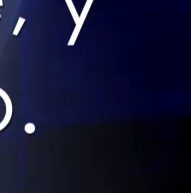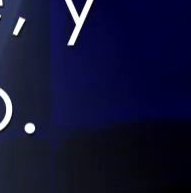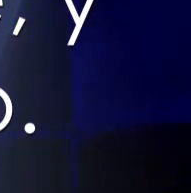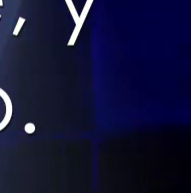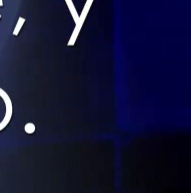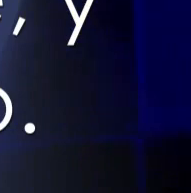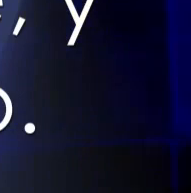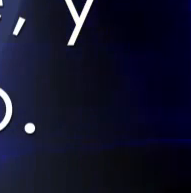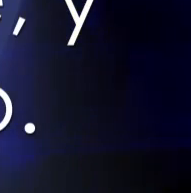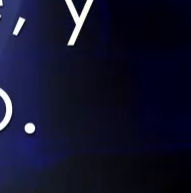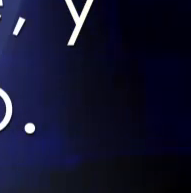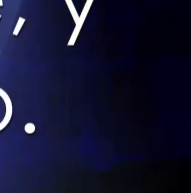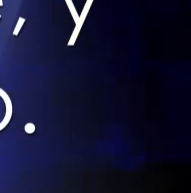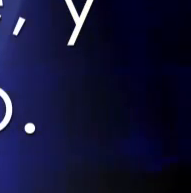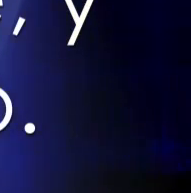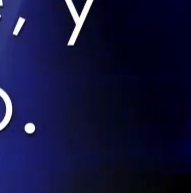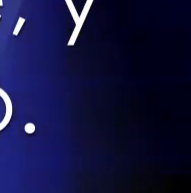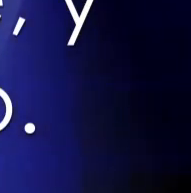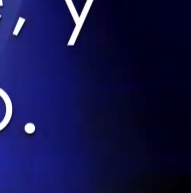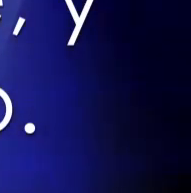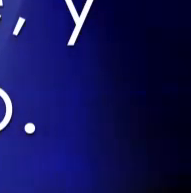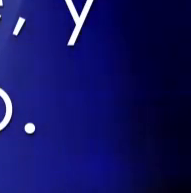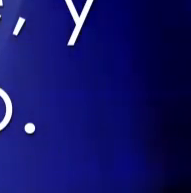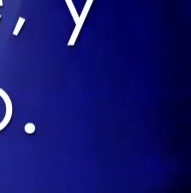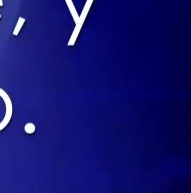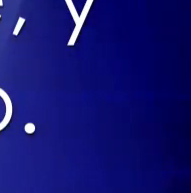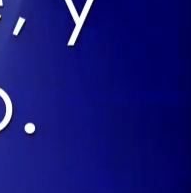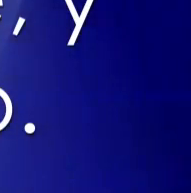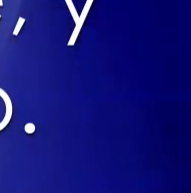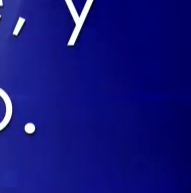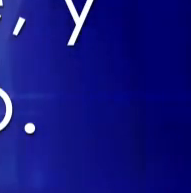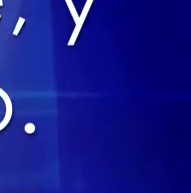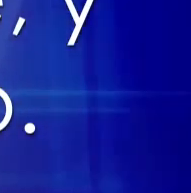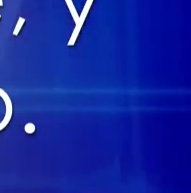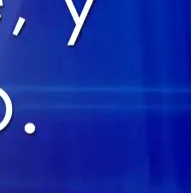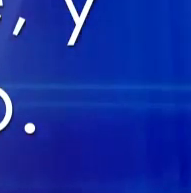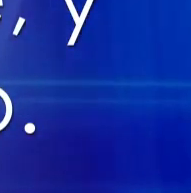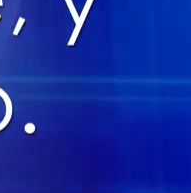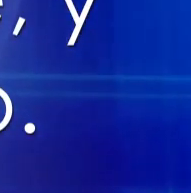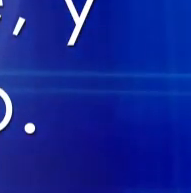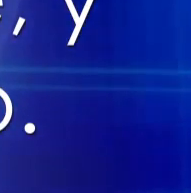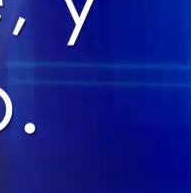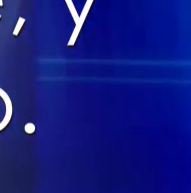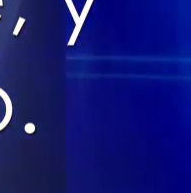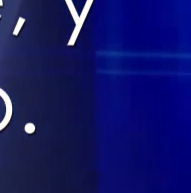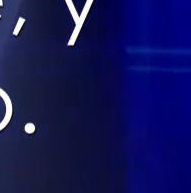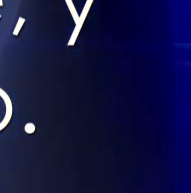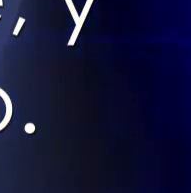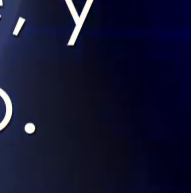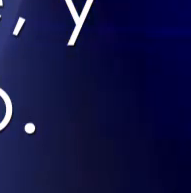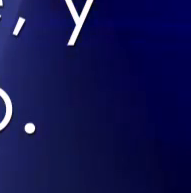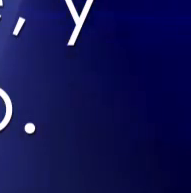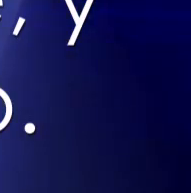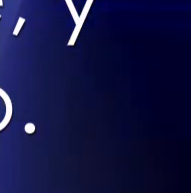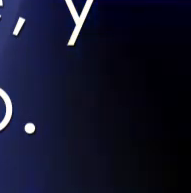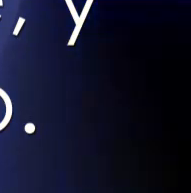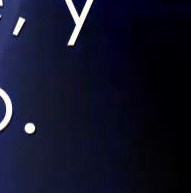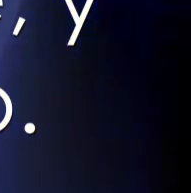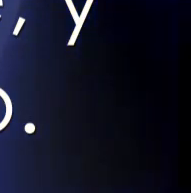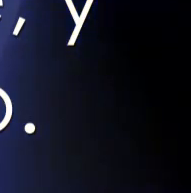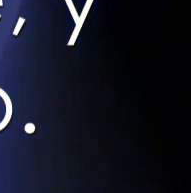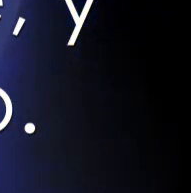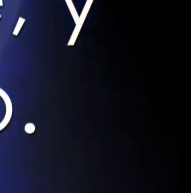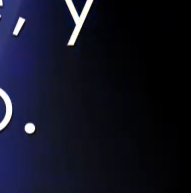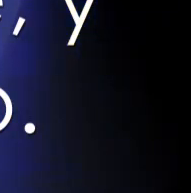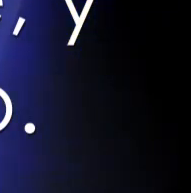cristiana. Nuestra vida cristiana tendría que abarcar lo de allá afuera, definitivamente. Todo lo que hagas, recuérdate de